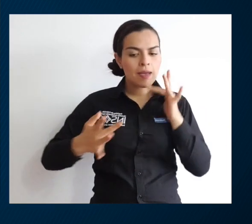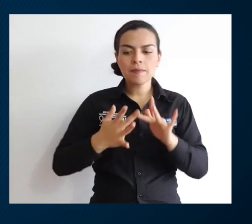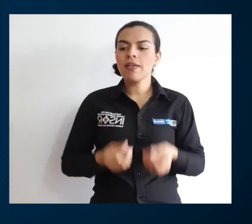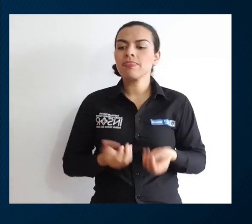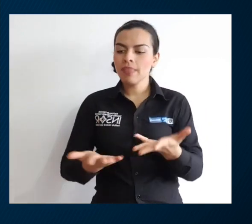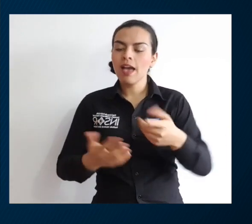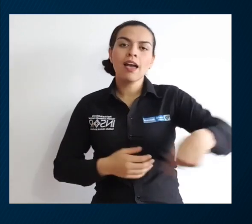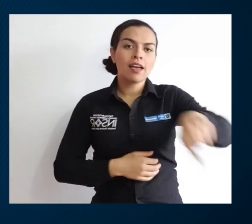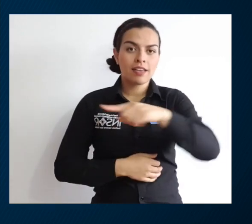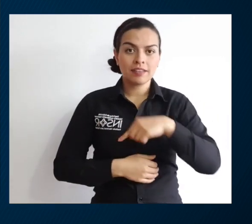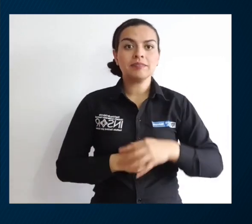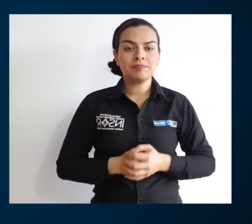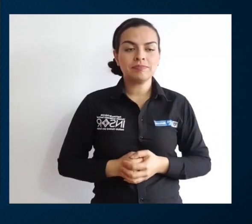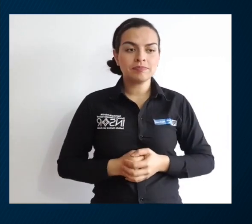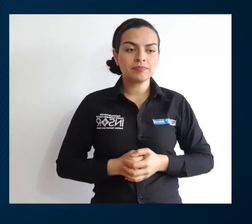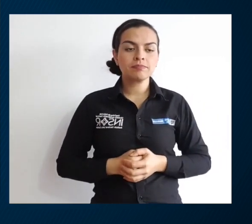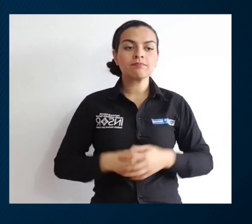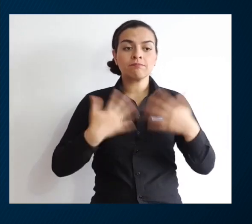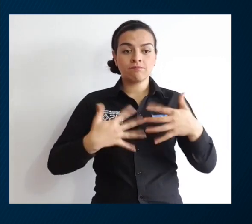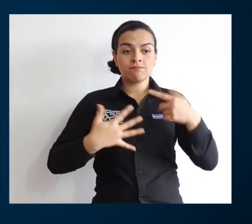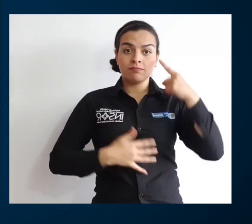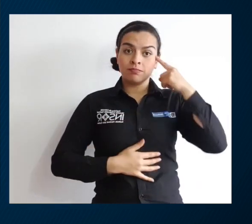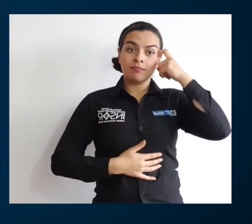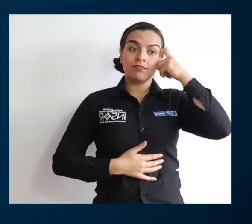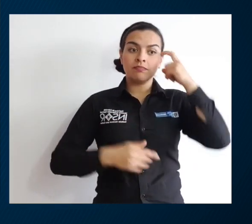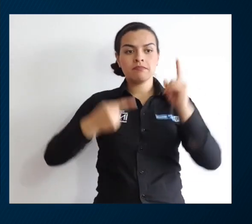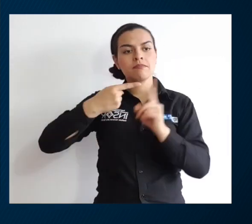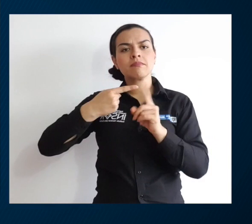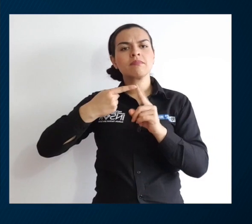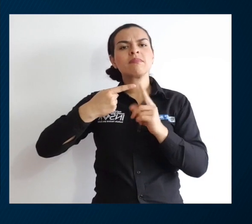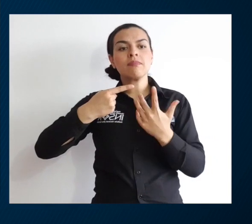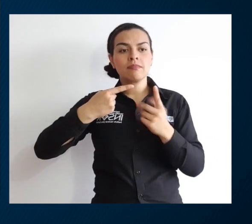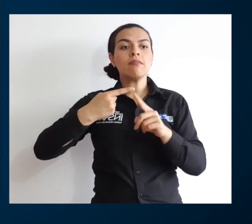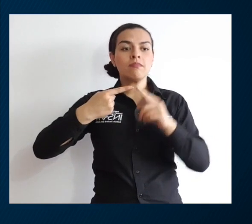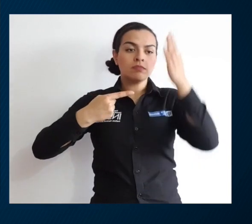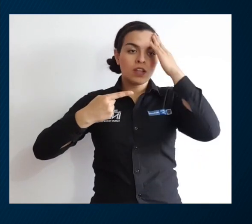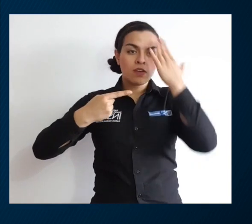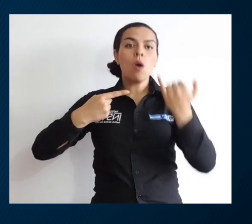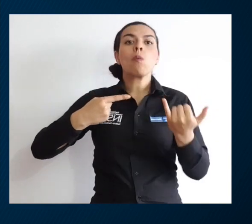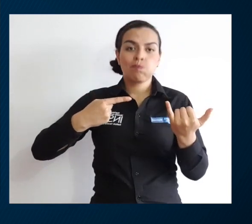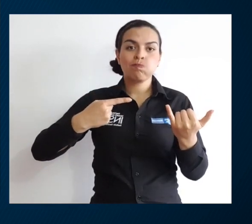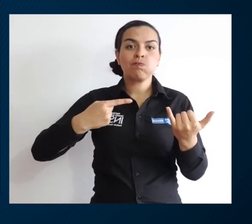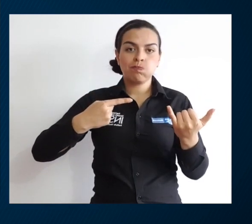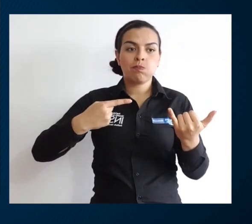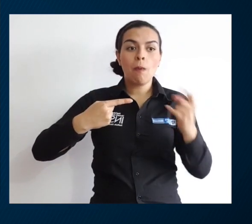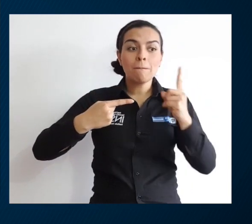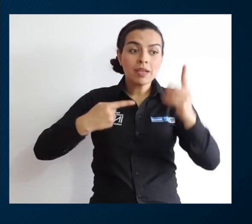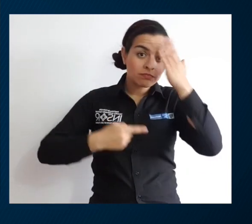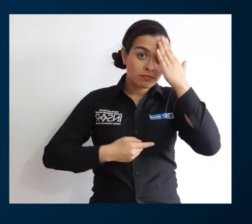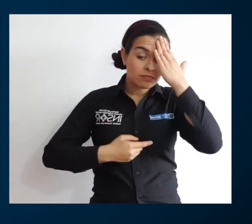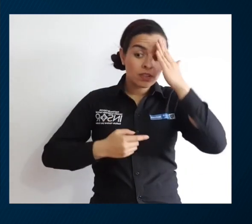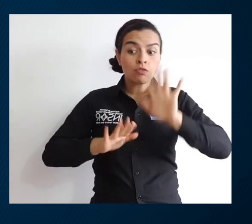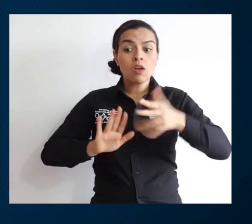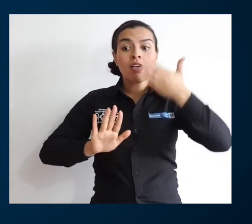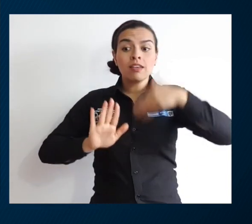hace pensar que la educación debe ser diversa y para la diversidad. En ese sentido hemos enfrentado tres grandes retos. El primero, que